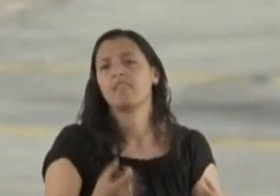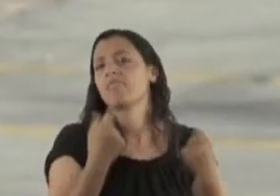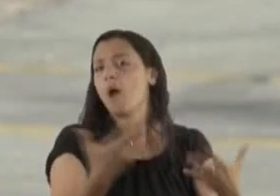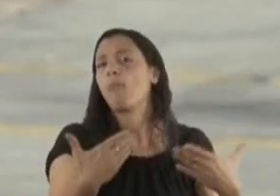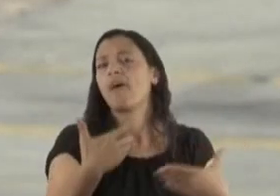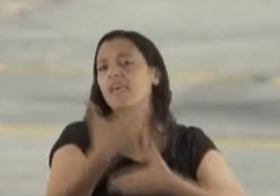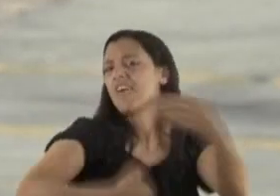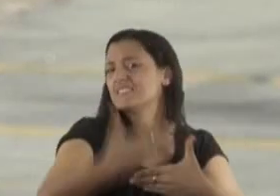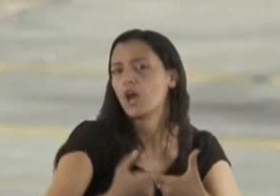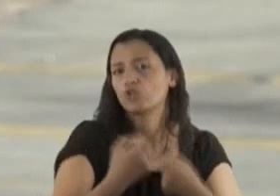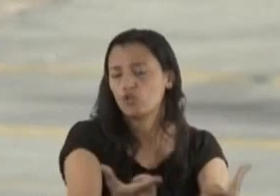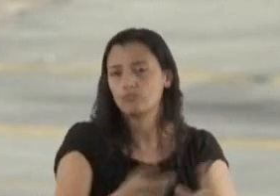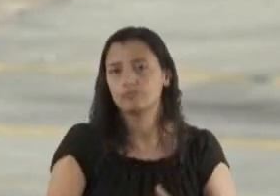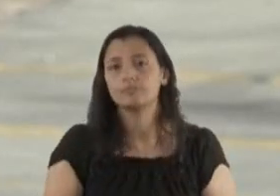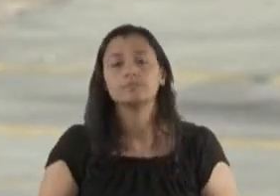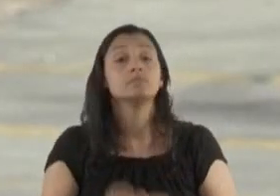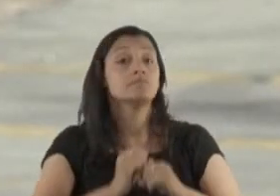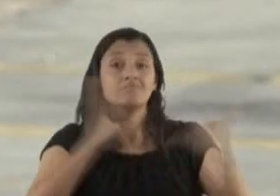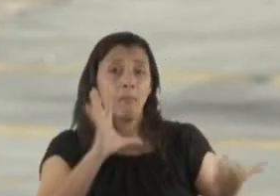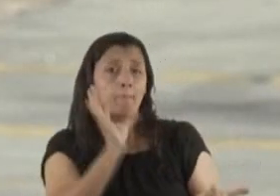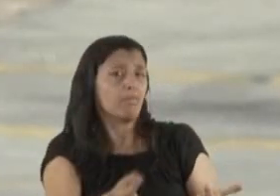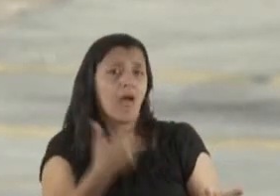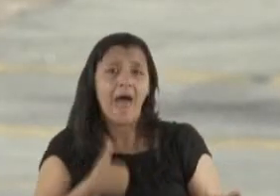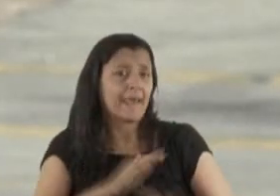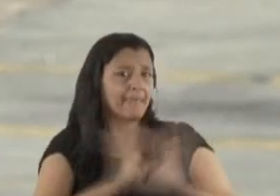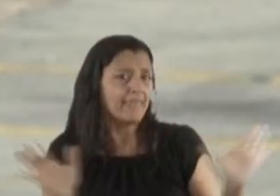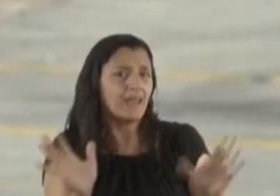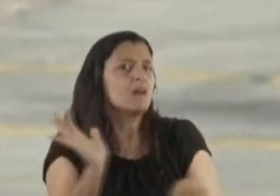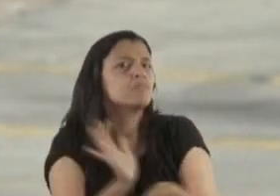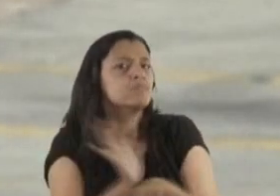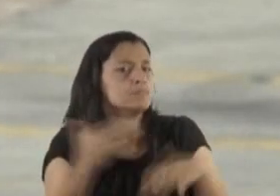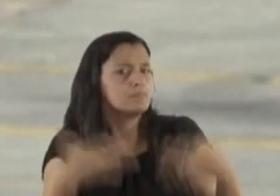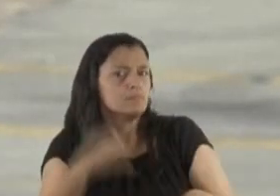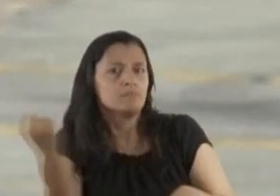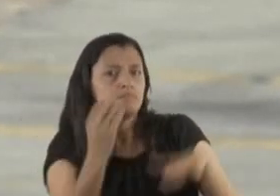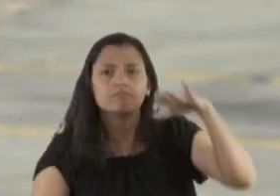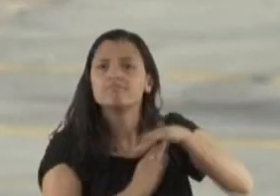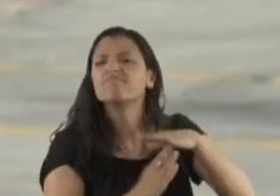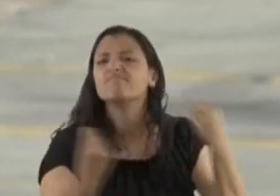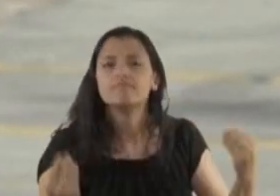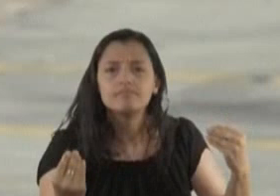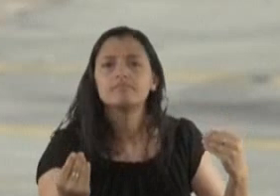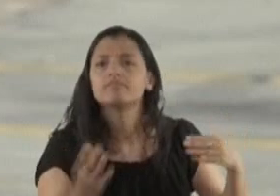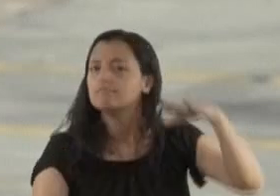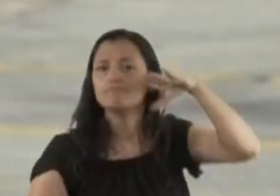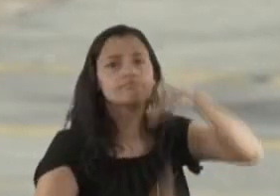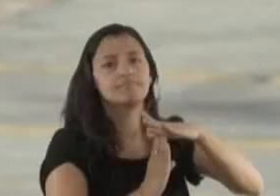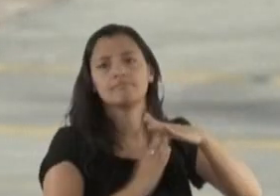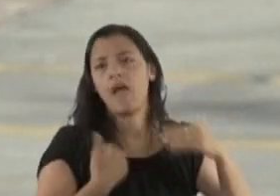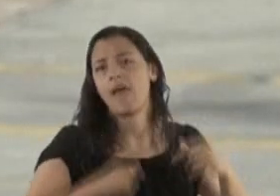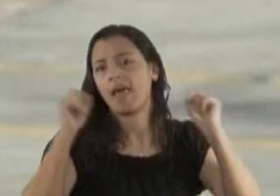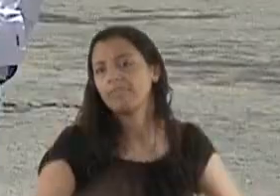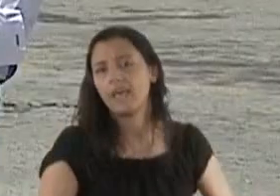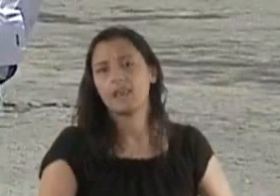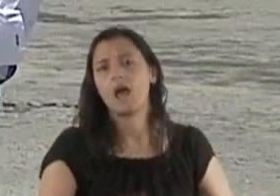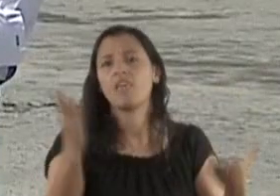desarrollos así que claramente la argentina lo posiciona en una instancia de liderazgo en este